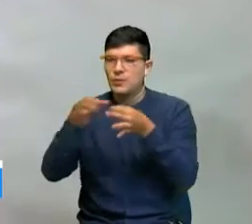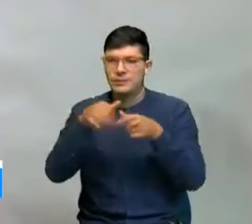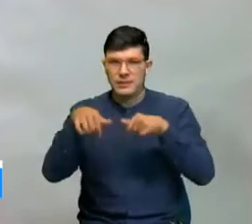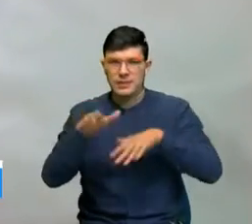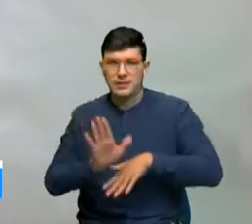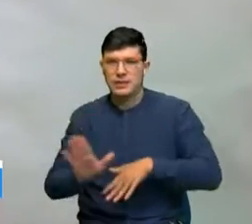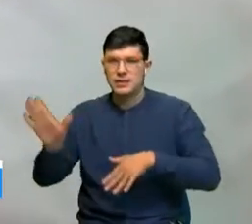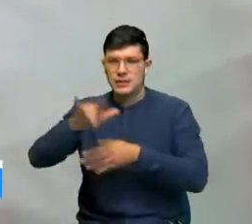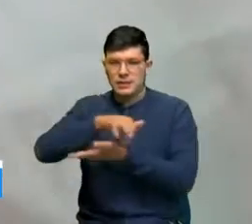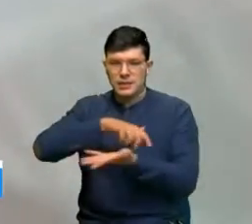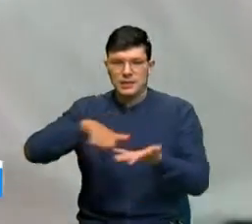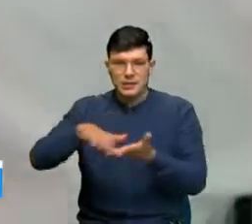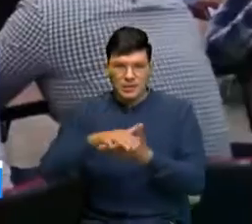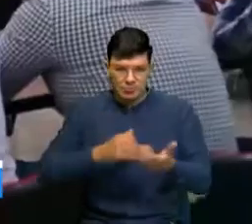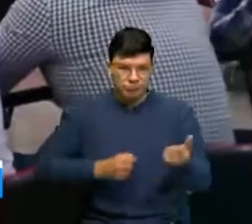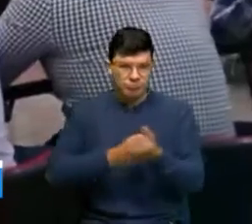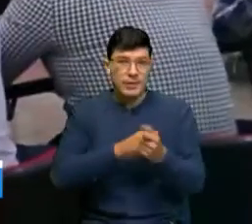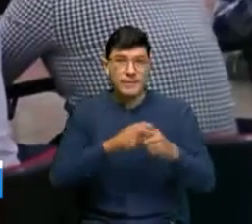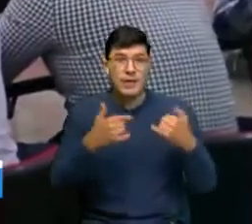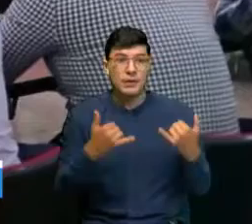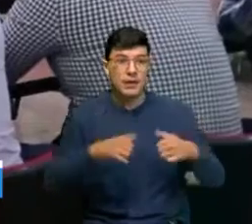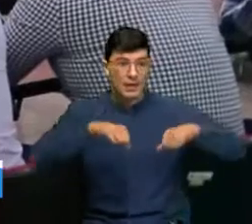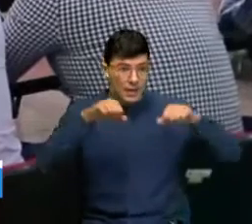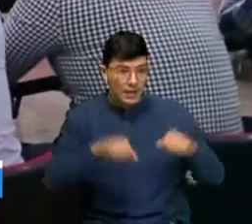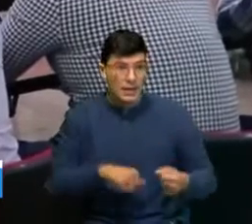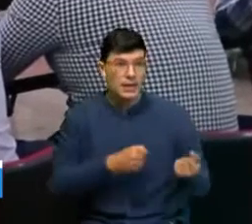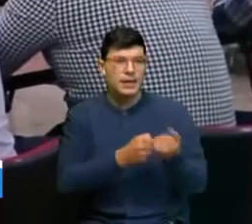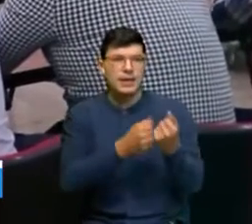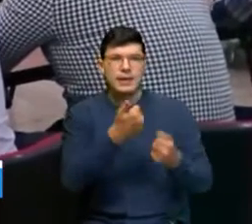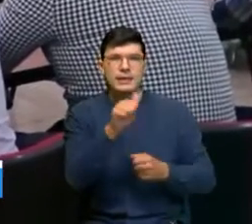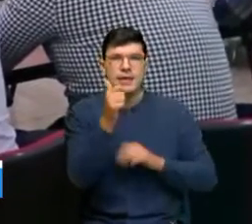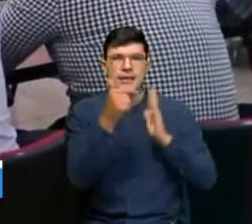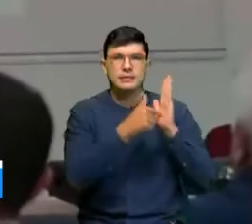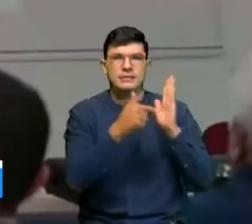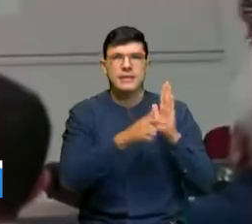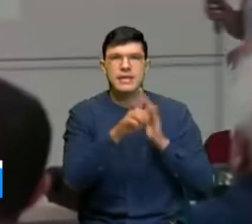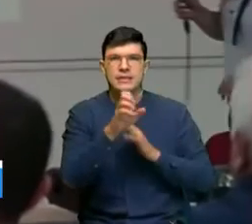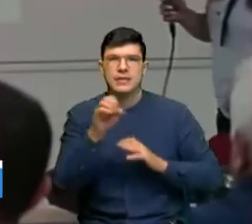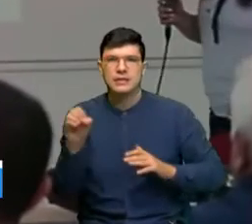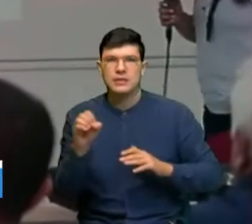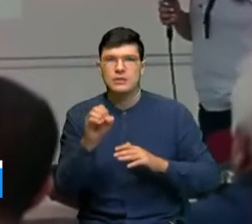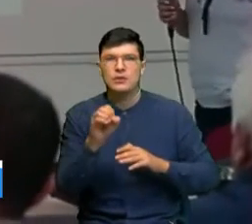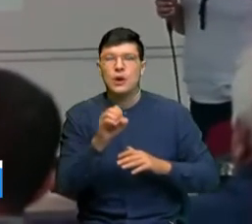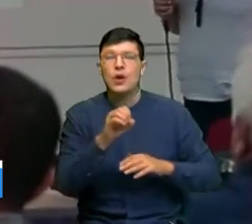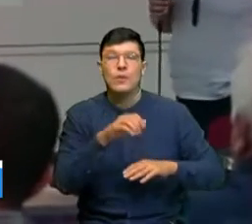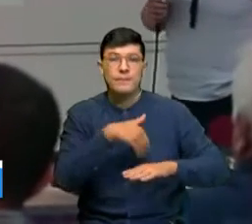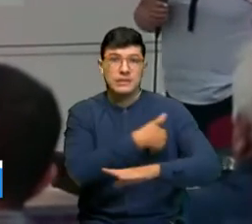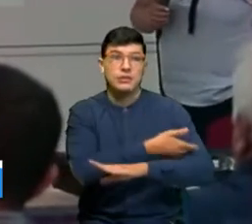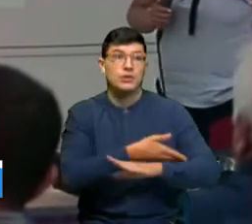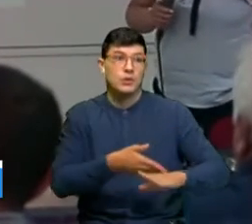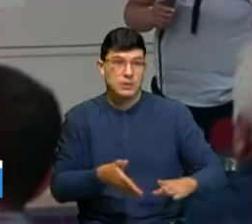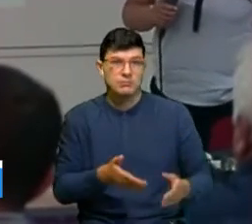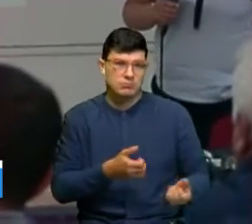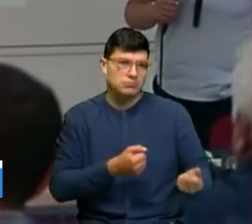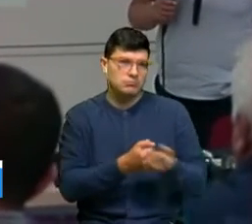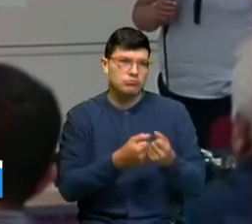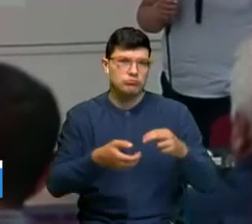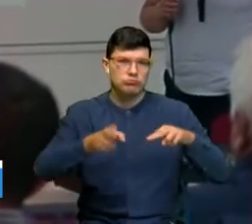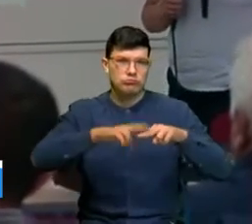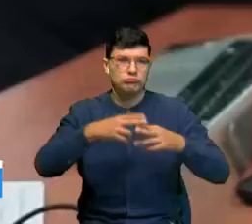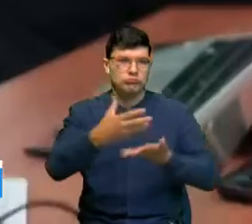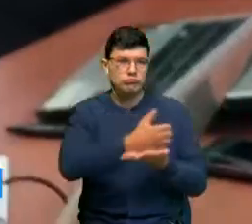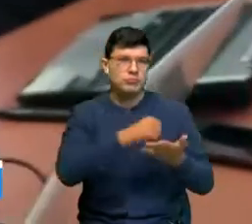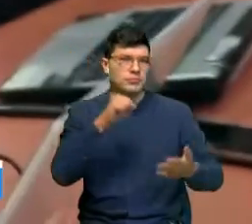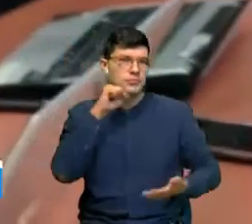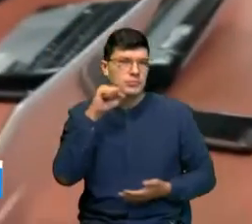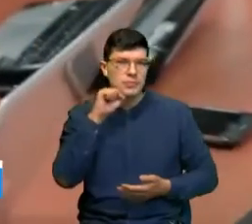de Santander. Adicionalmente, se obtuvo el aval de 10.604 millones correspondientes de regalías de los municipios de Barranca Bermeja, Sabana